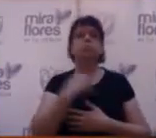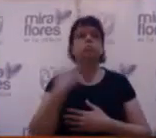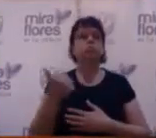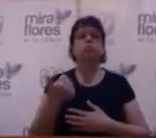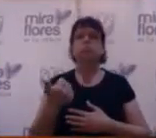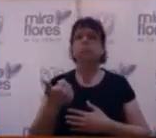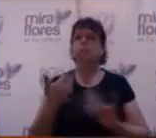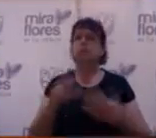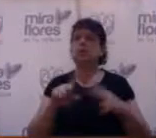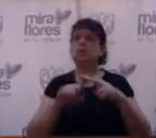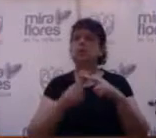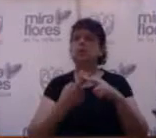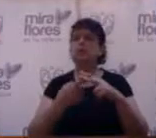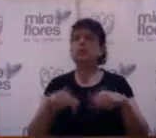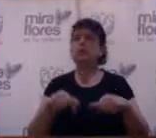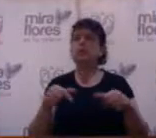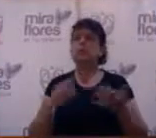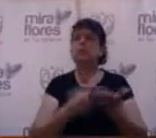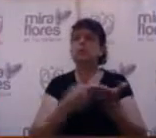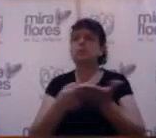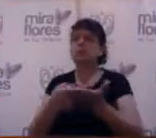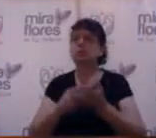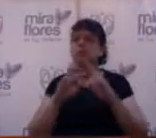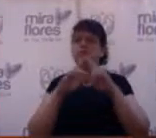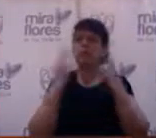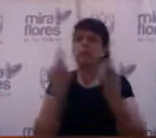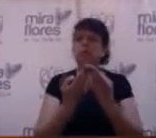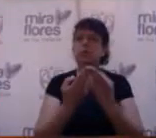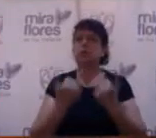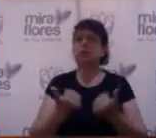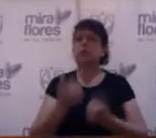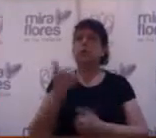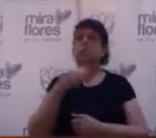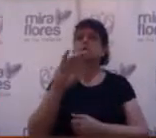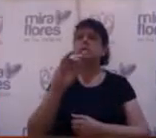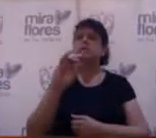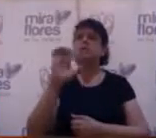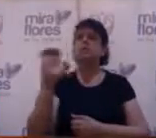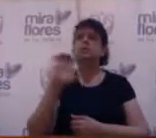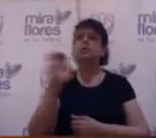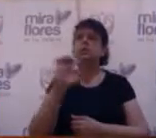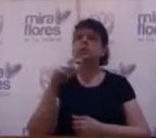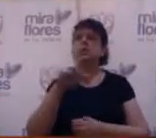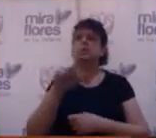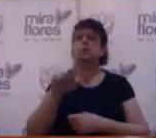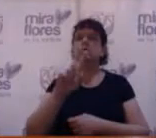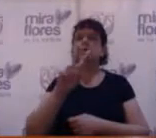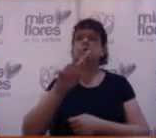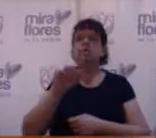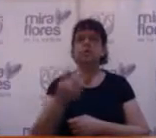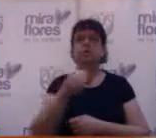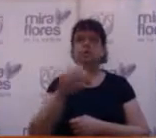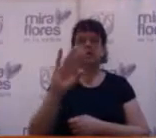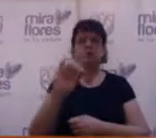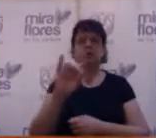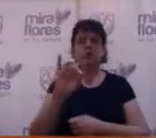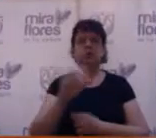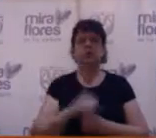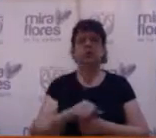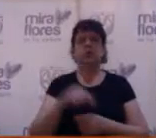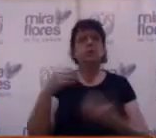instalada la sesión de la fecha. Hemos mencionado que hoy es 18 de enero del año 2018 y tenemos para